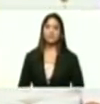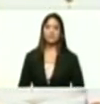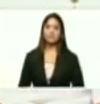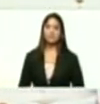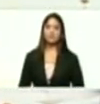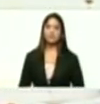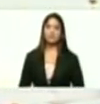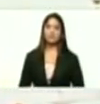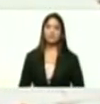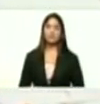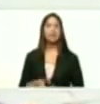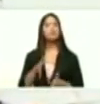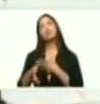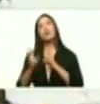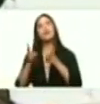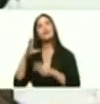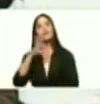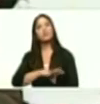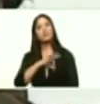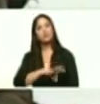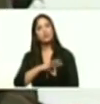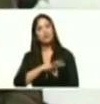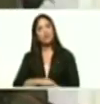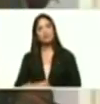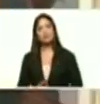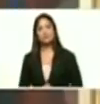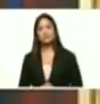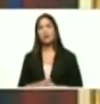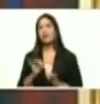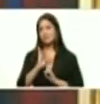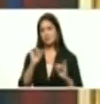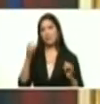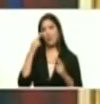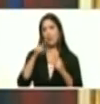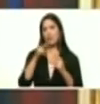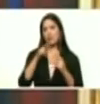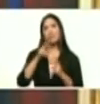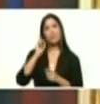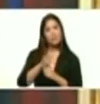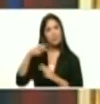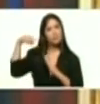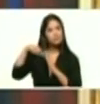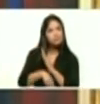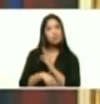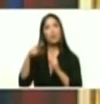en el campo social, ya, lo conocemos, hay que conocerlo más,